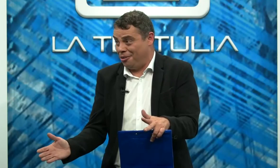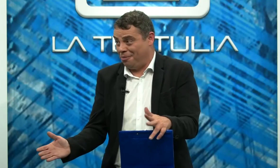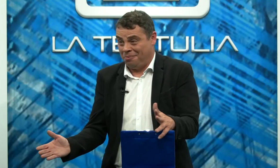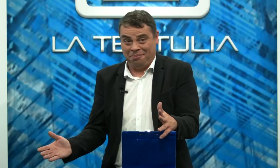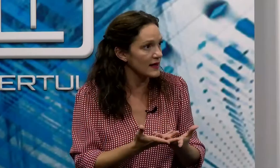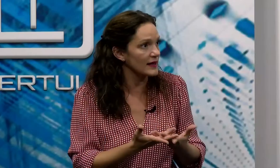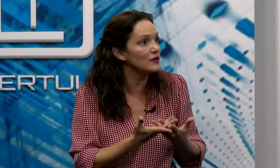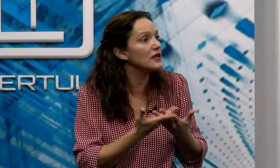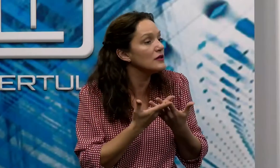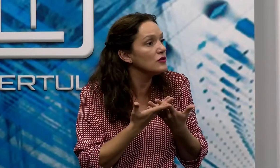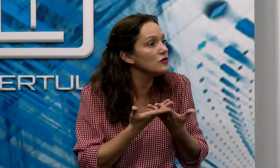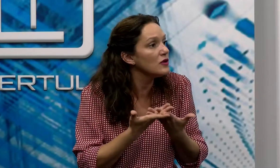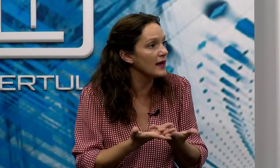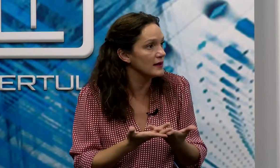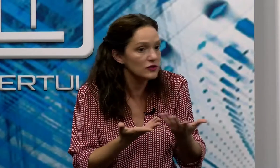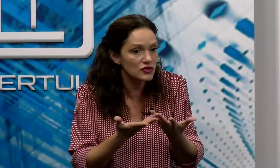que no tienen ni idea,